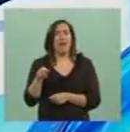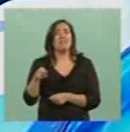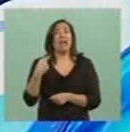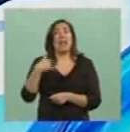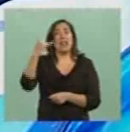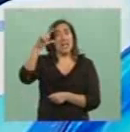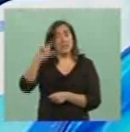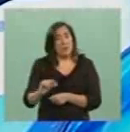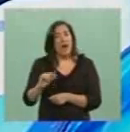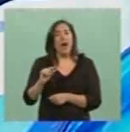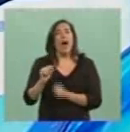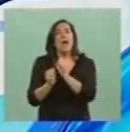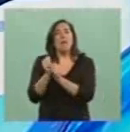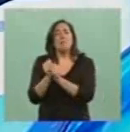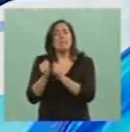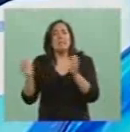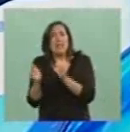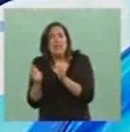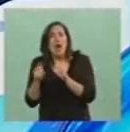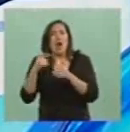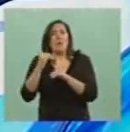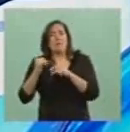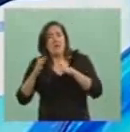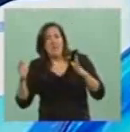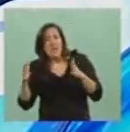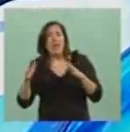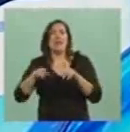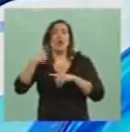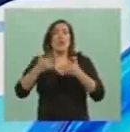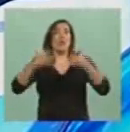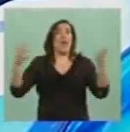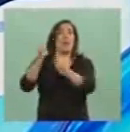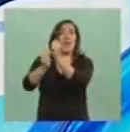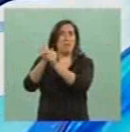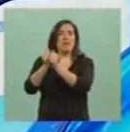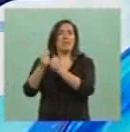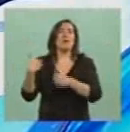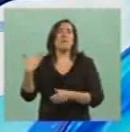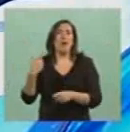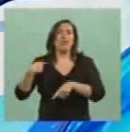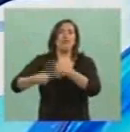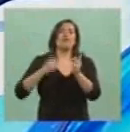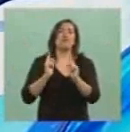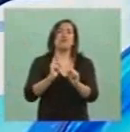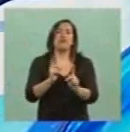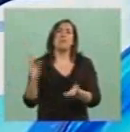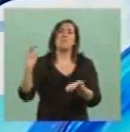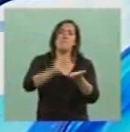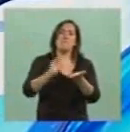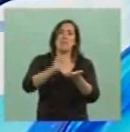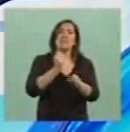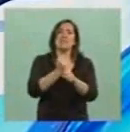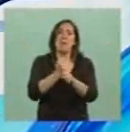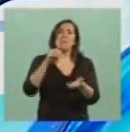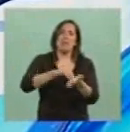permitido a pequeñas, medianas y grandes empresas continuar invirtiendo, ampliando su